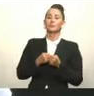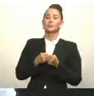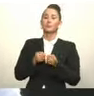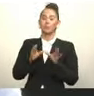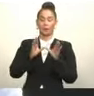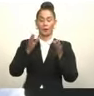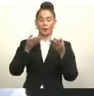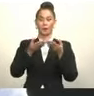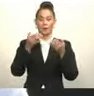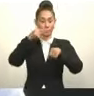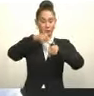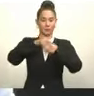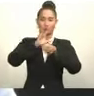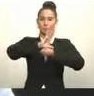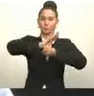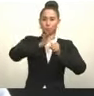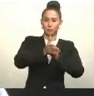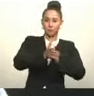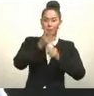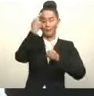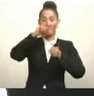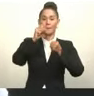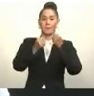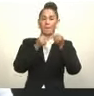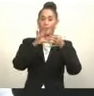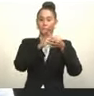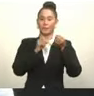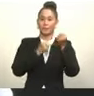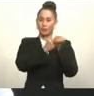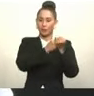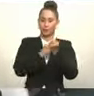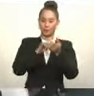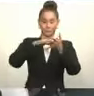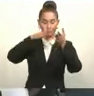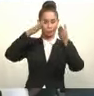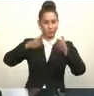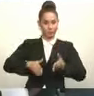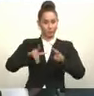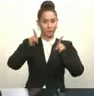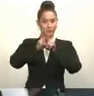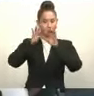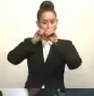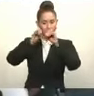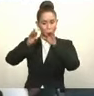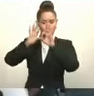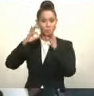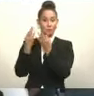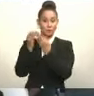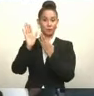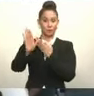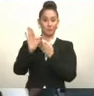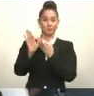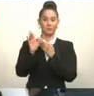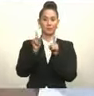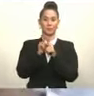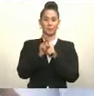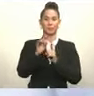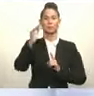del COVID-19 para el acompañamiento de los estudiantes y de sus familias, porque somos conscientes que el